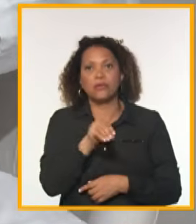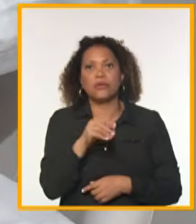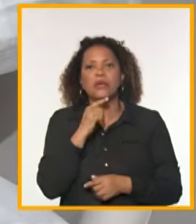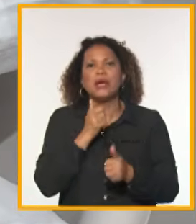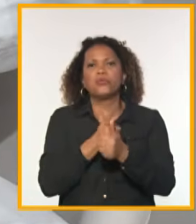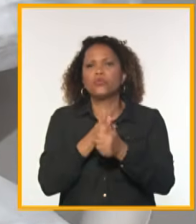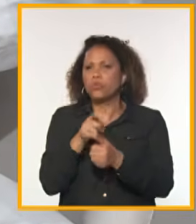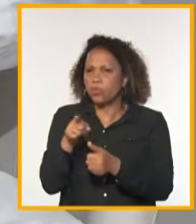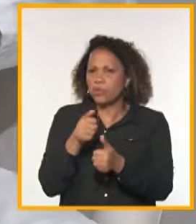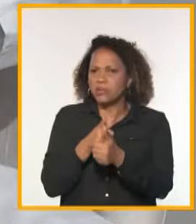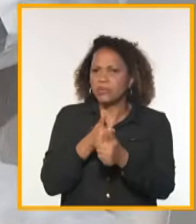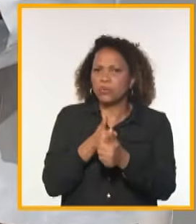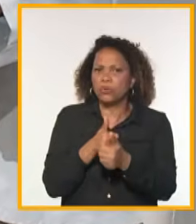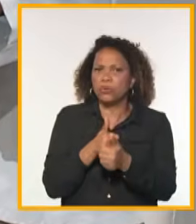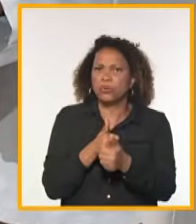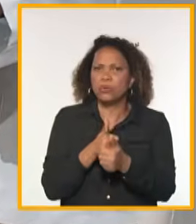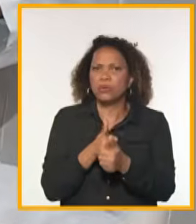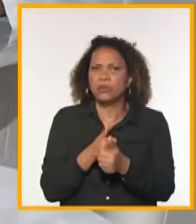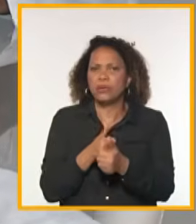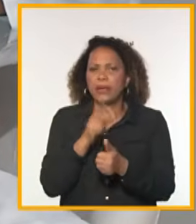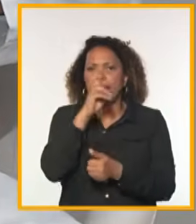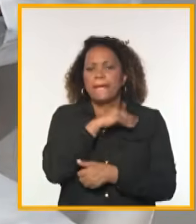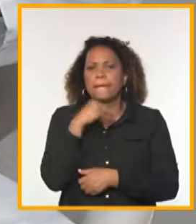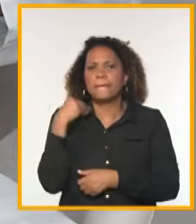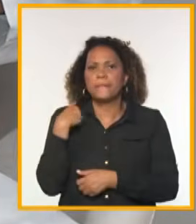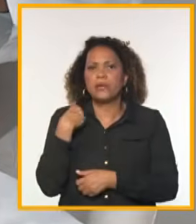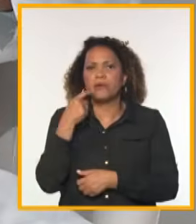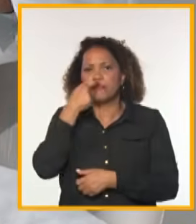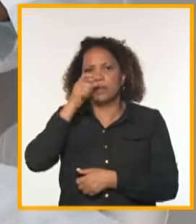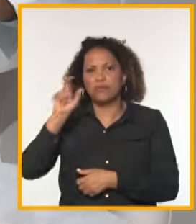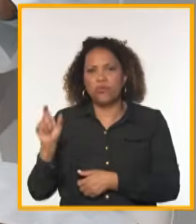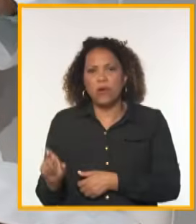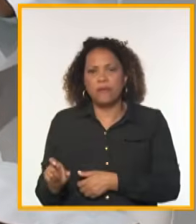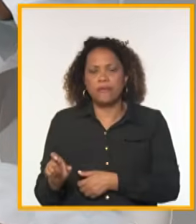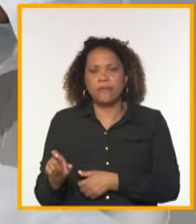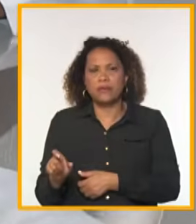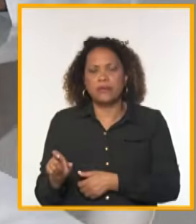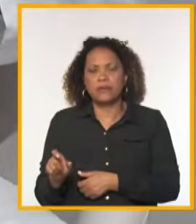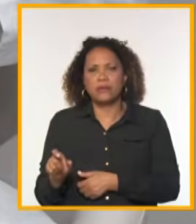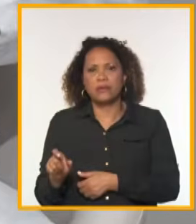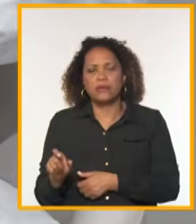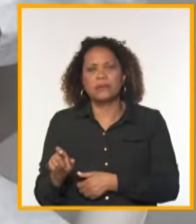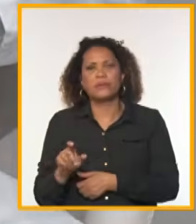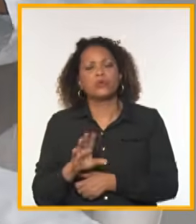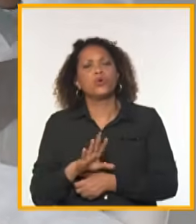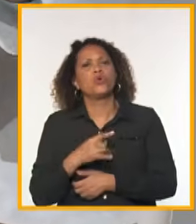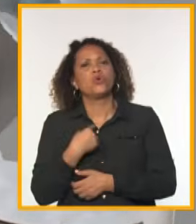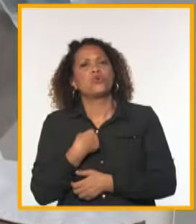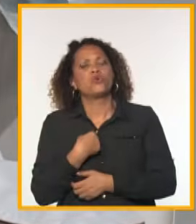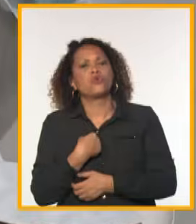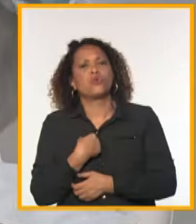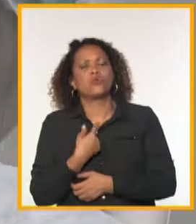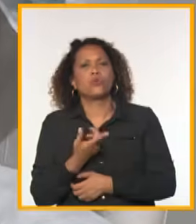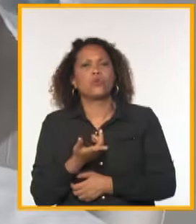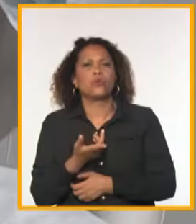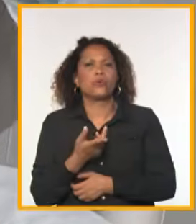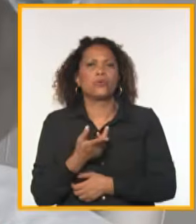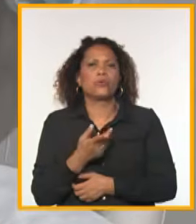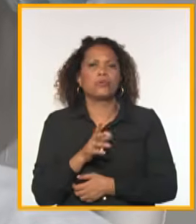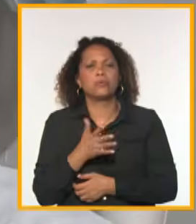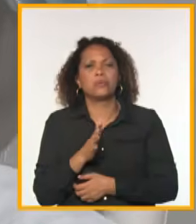eres asesor de médico para Sudáfrica. Sí, no, yo estoy como